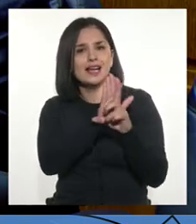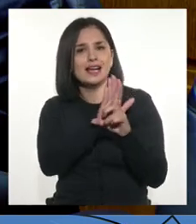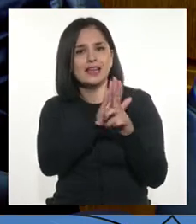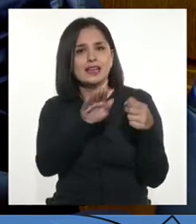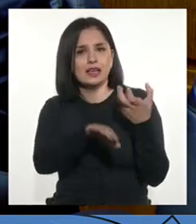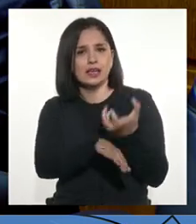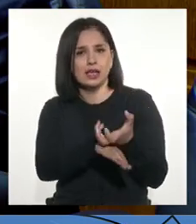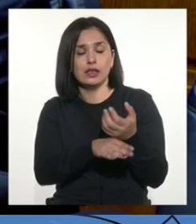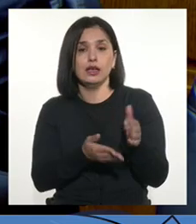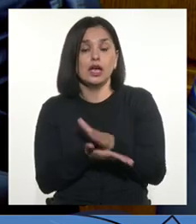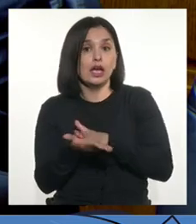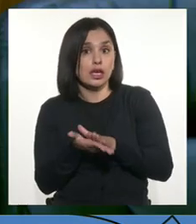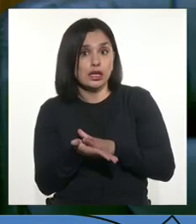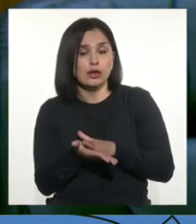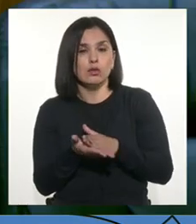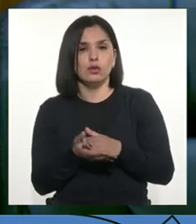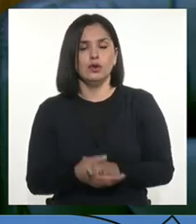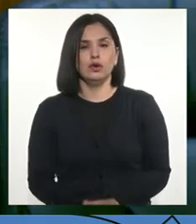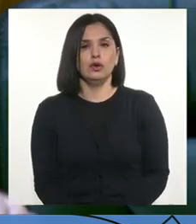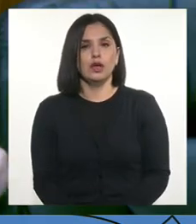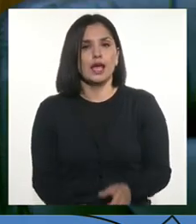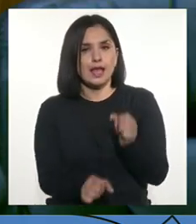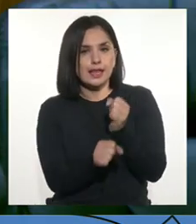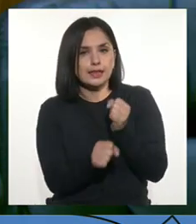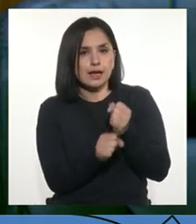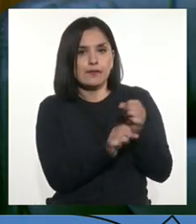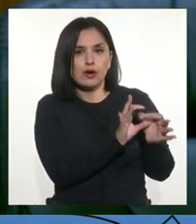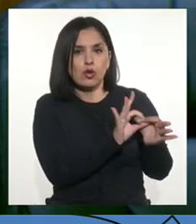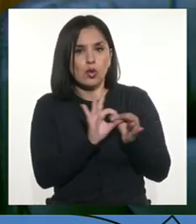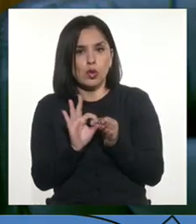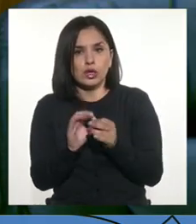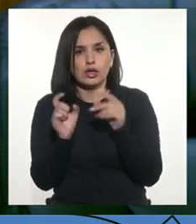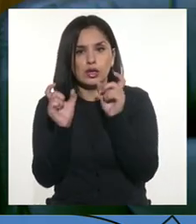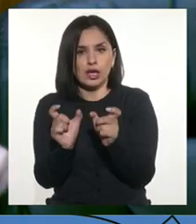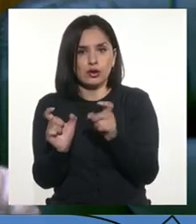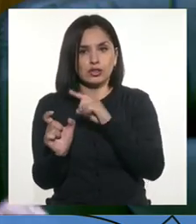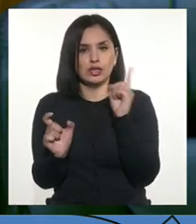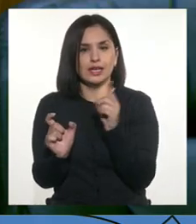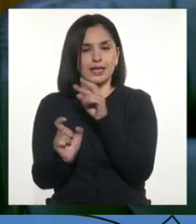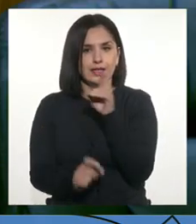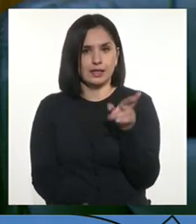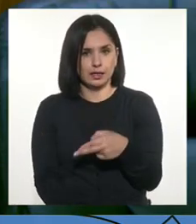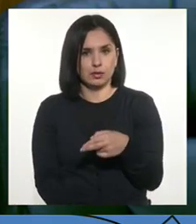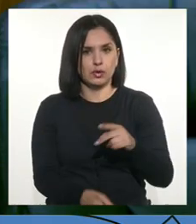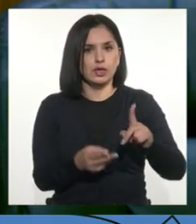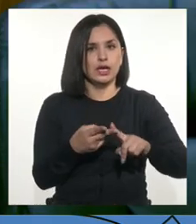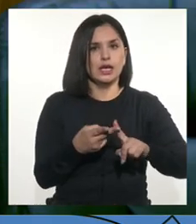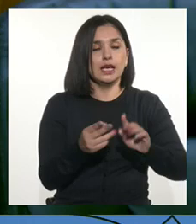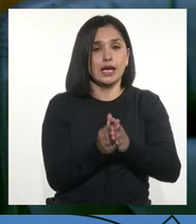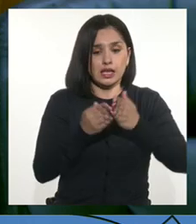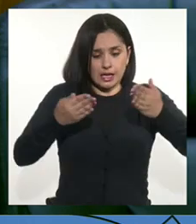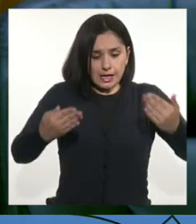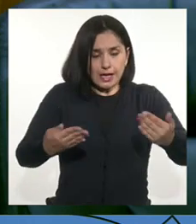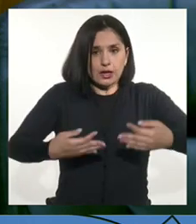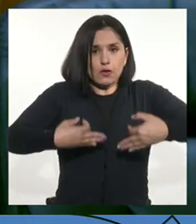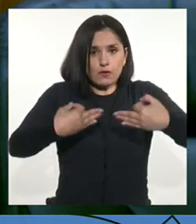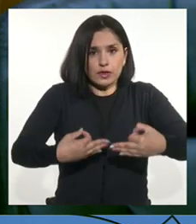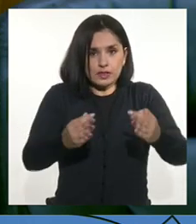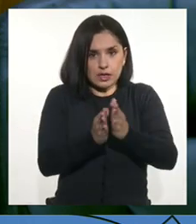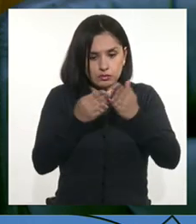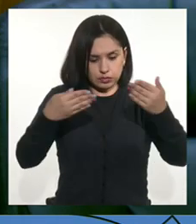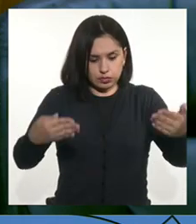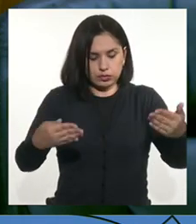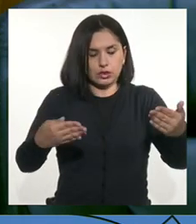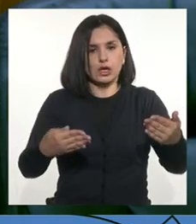ejemplo lo anterior es el trabajo conjunto en la contraloría general de la república y el diario oficial plasmado en la